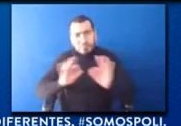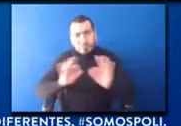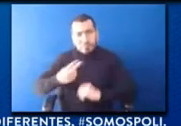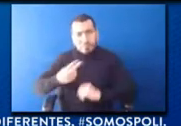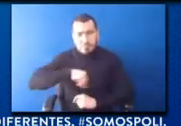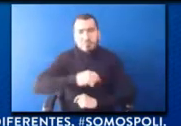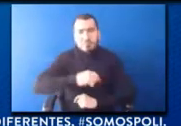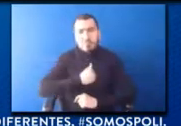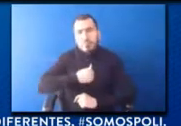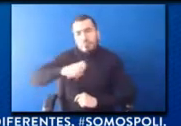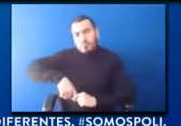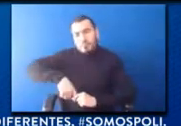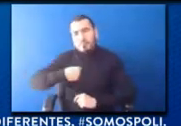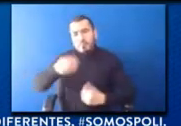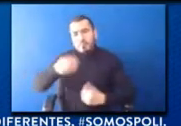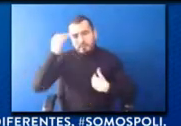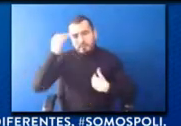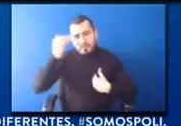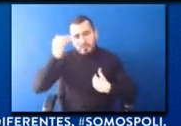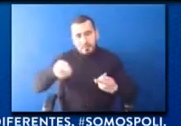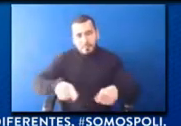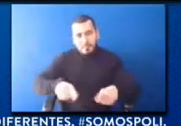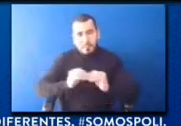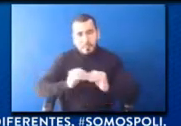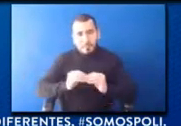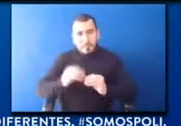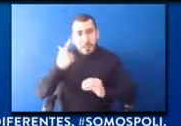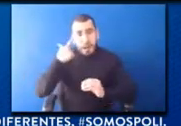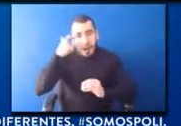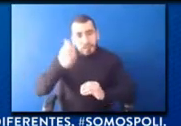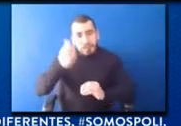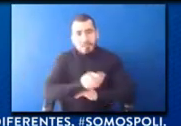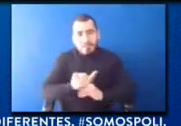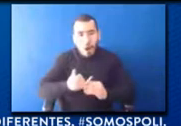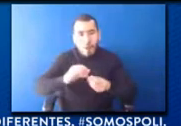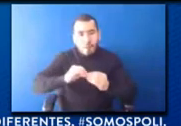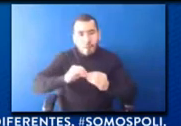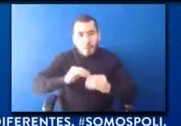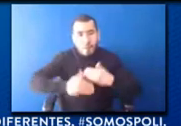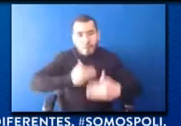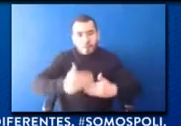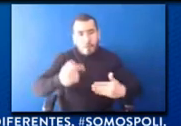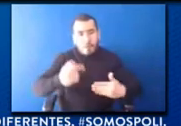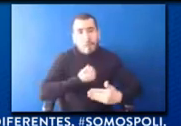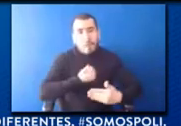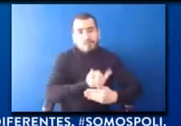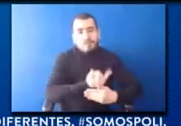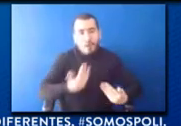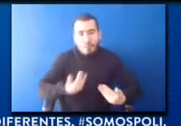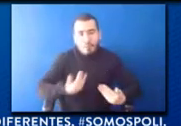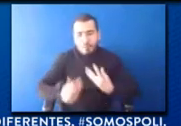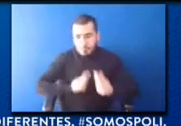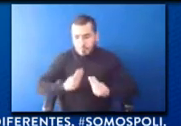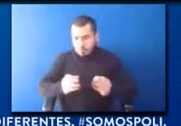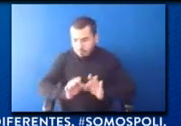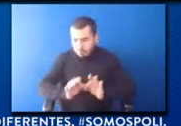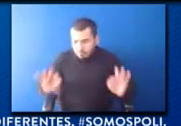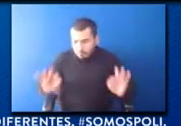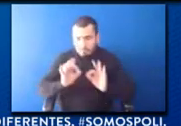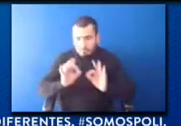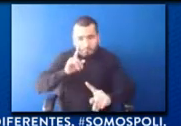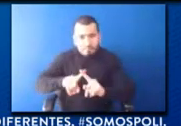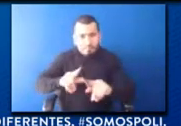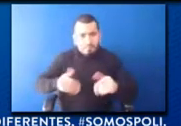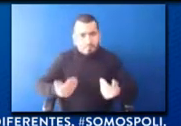es reto de tener nuevos riesgos, de tener nueva forma de aproximar ese relacionamiento, marca la pauta de muchas